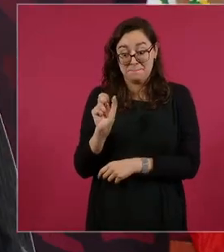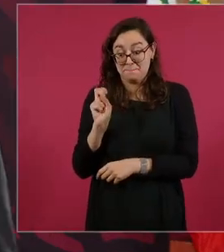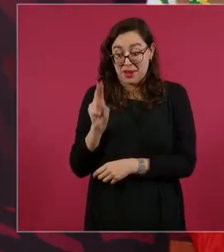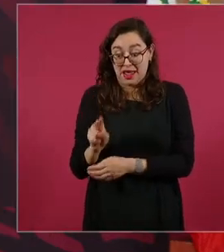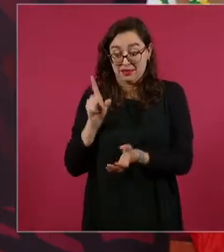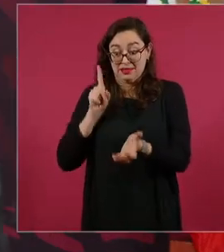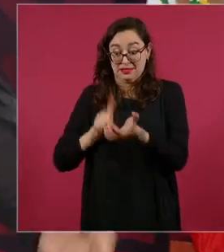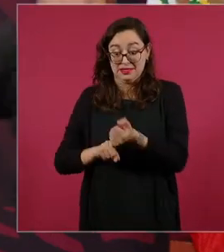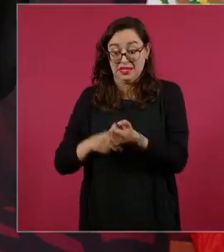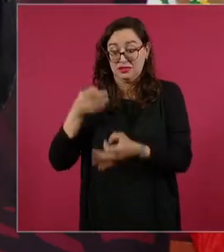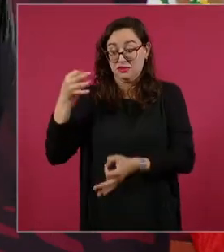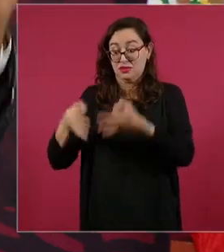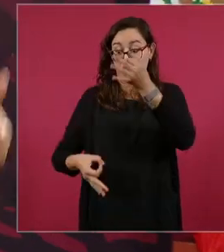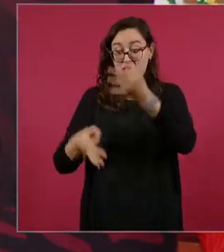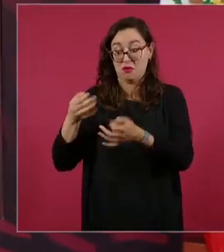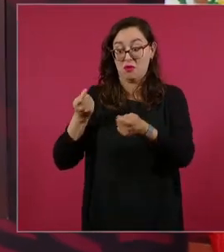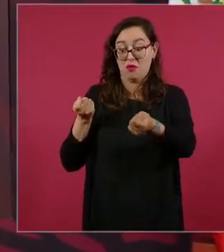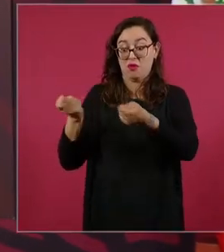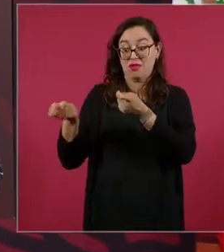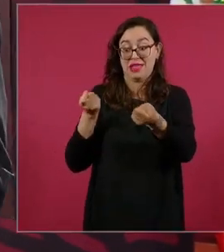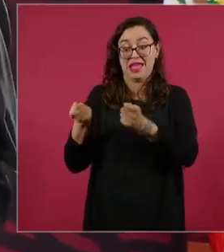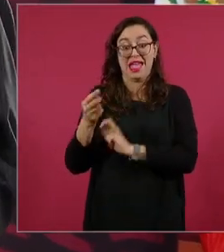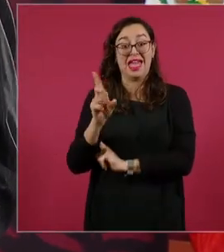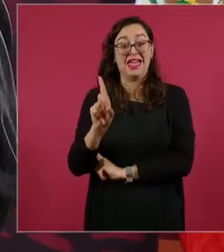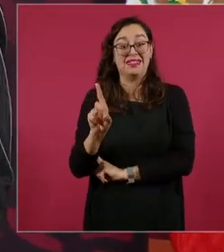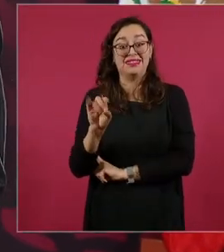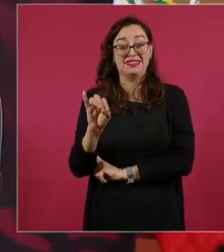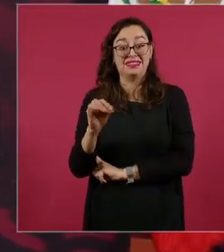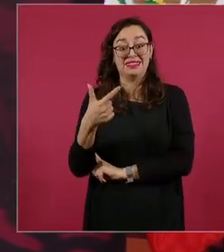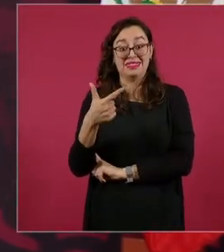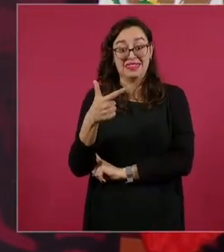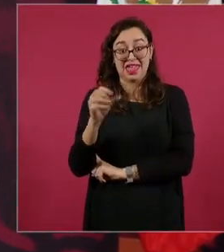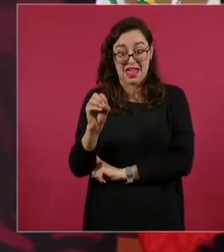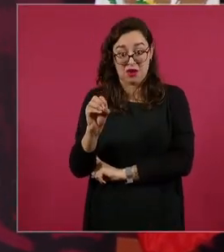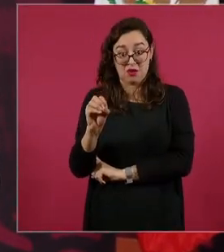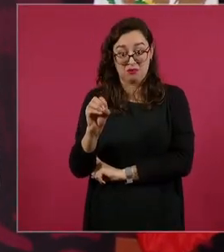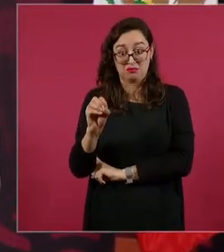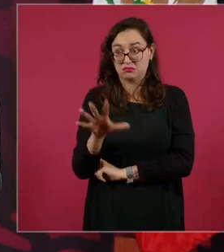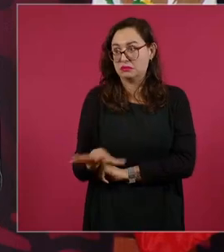se le llegó a llamar el jefe de jefes